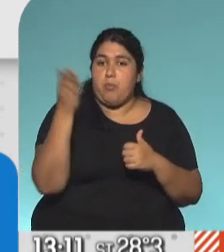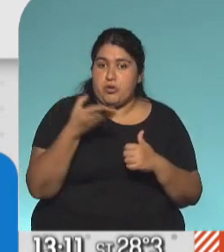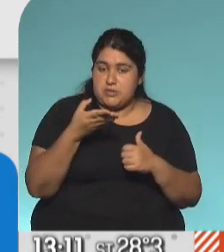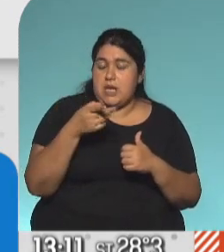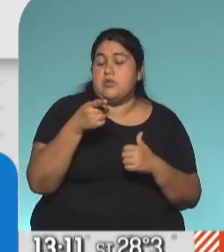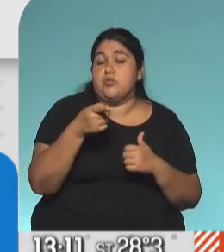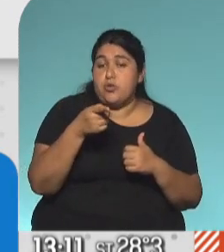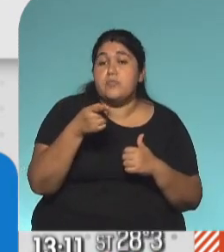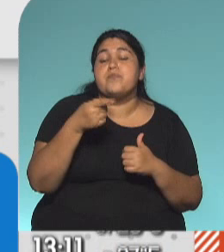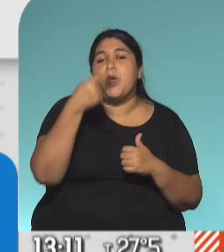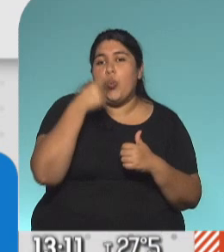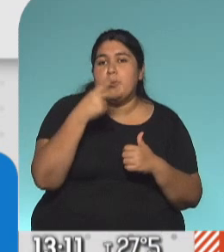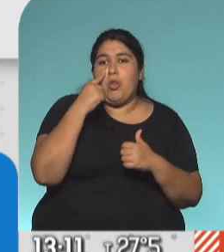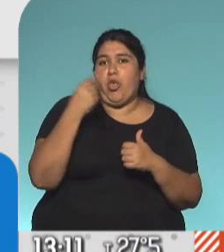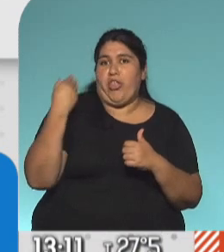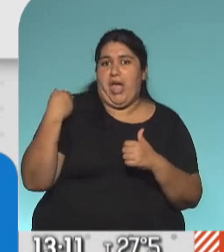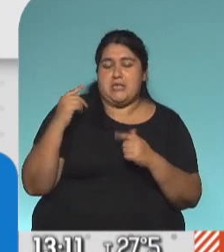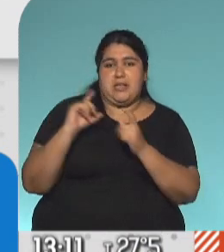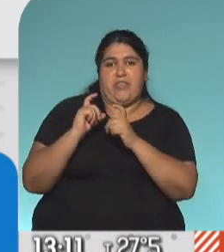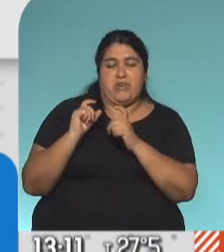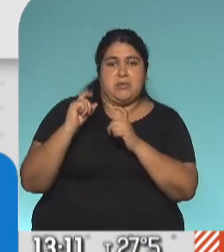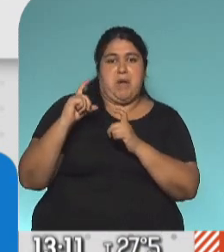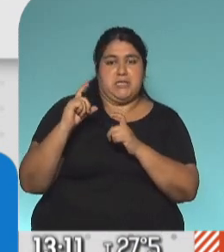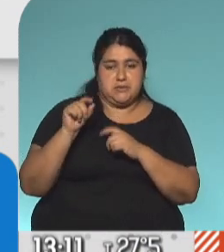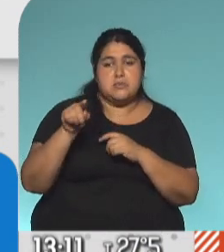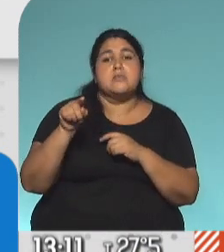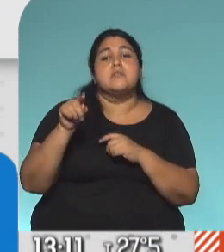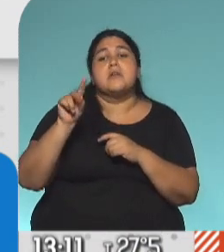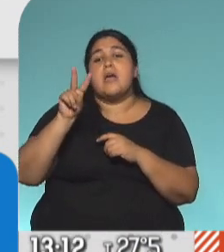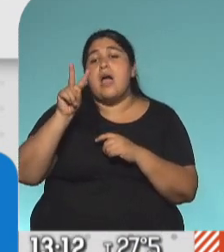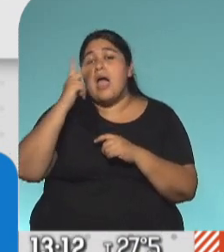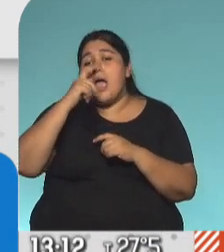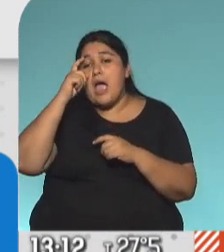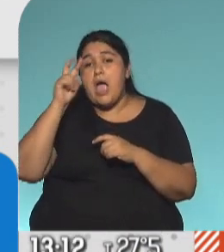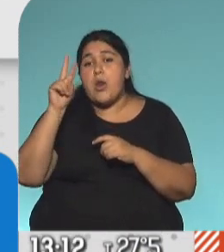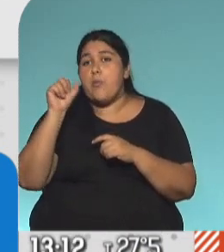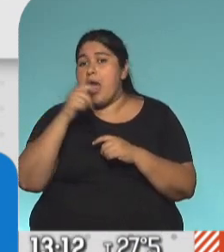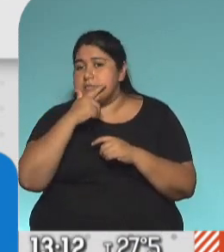los últimos 2 días, diría yo. Y no tan lejos, Javier Hervás con el